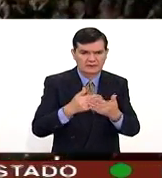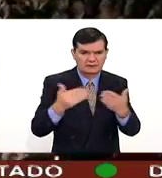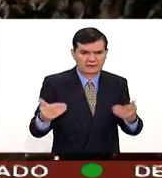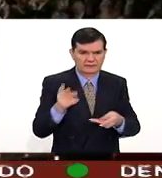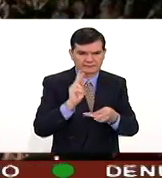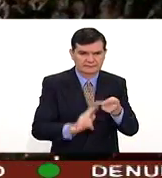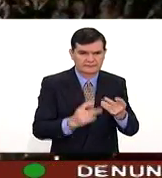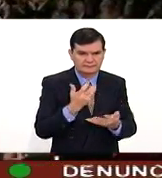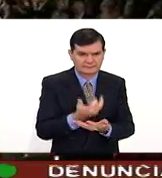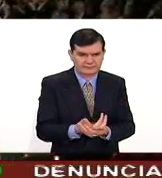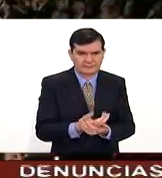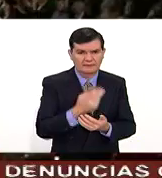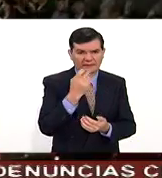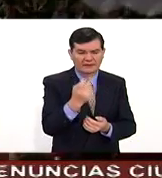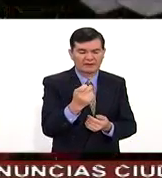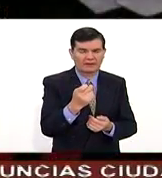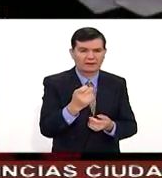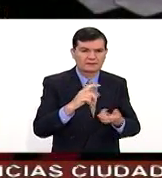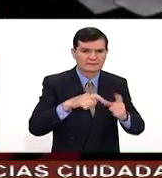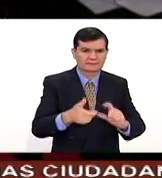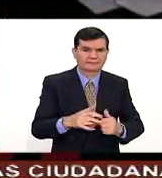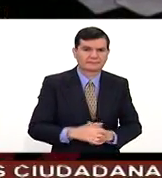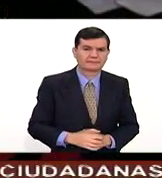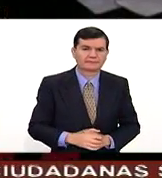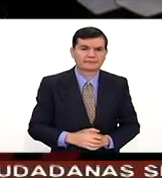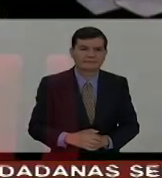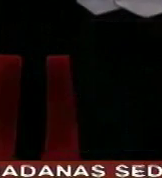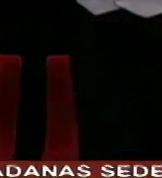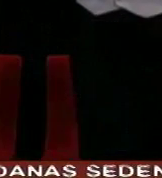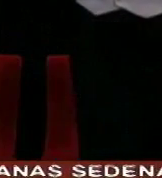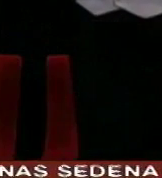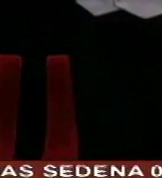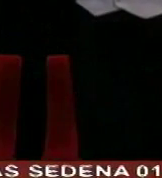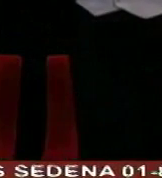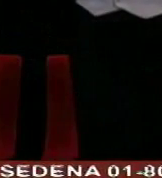una pausa. Esto es México al Día.